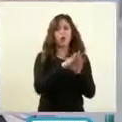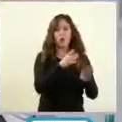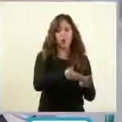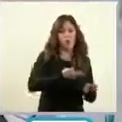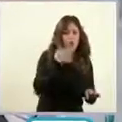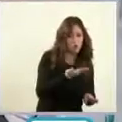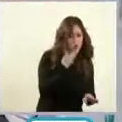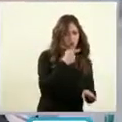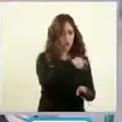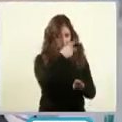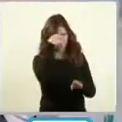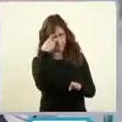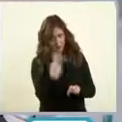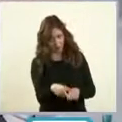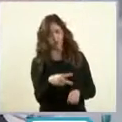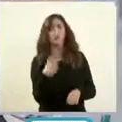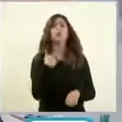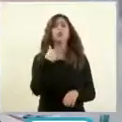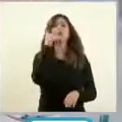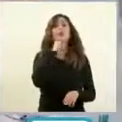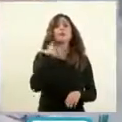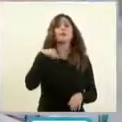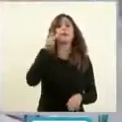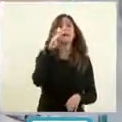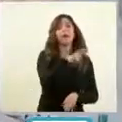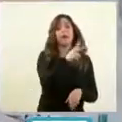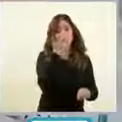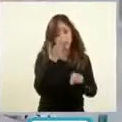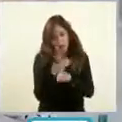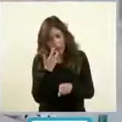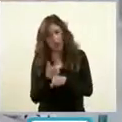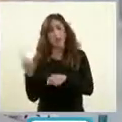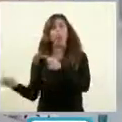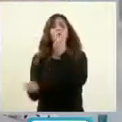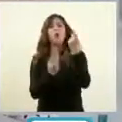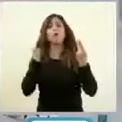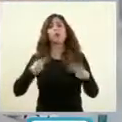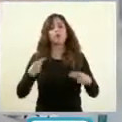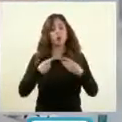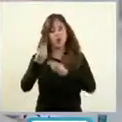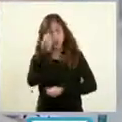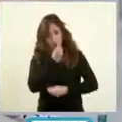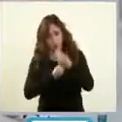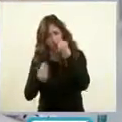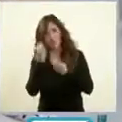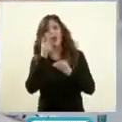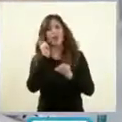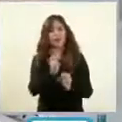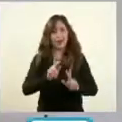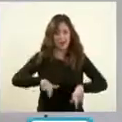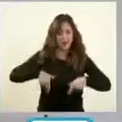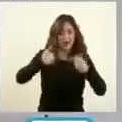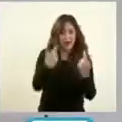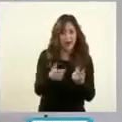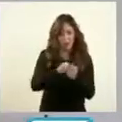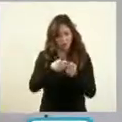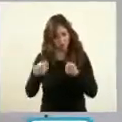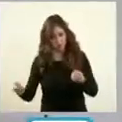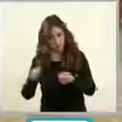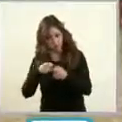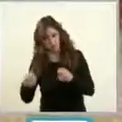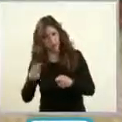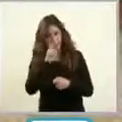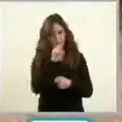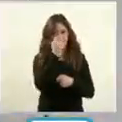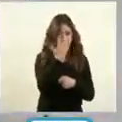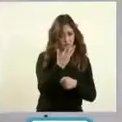por ejemplo, veo que en Estados Unidos la gente más bien come en Navidad. O sea, abre los regalos del 25 y come en Navidad, ¿no? O sea, que la Nochebuena sí es muy